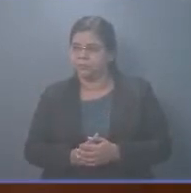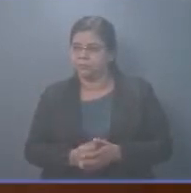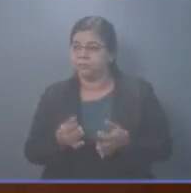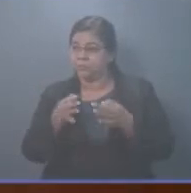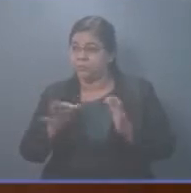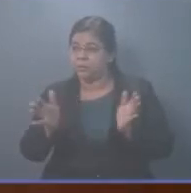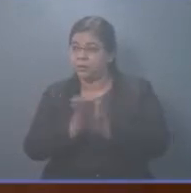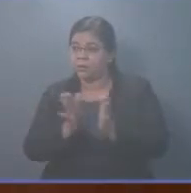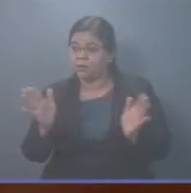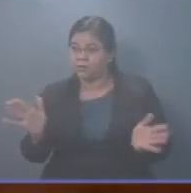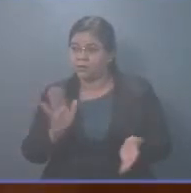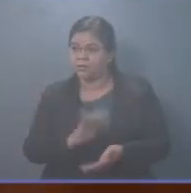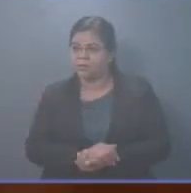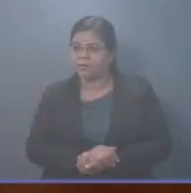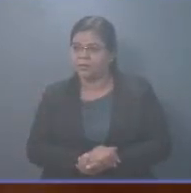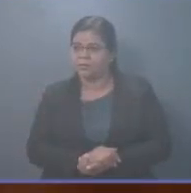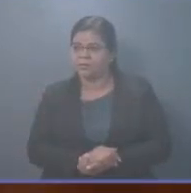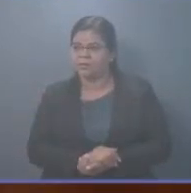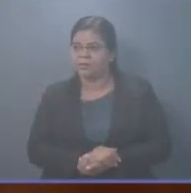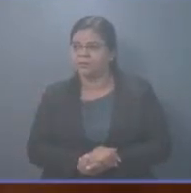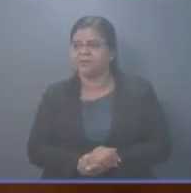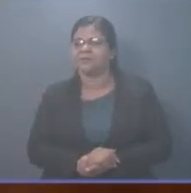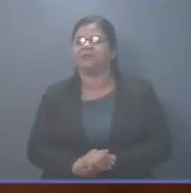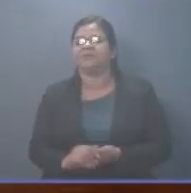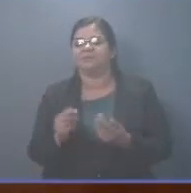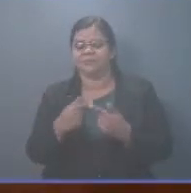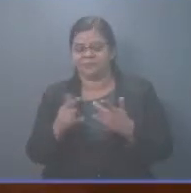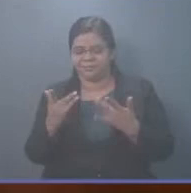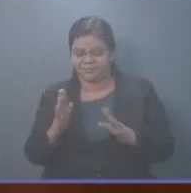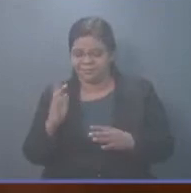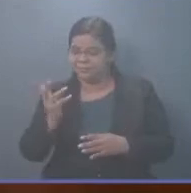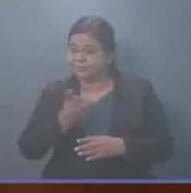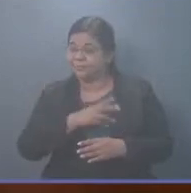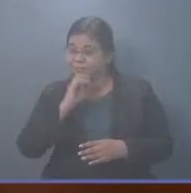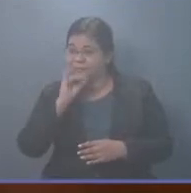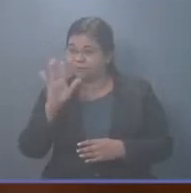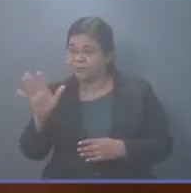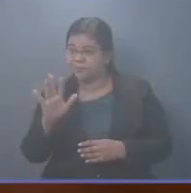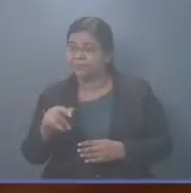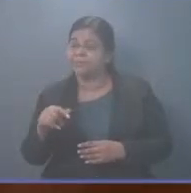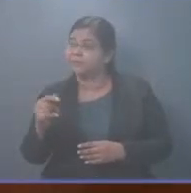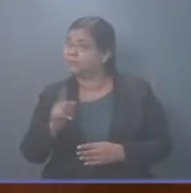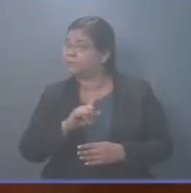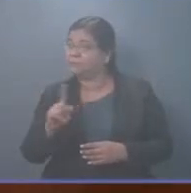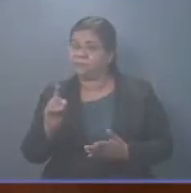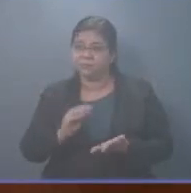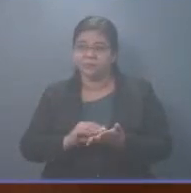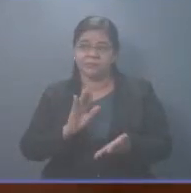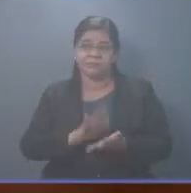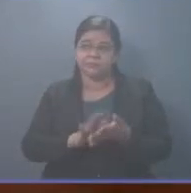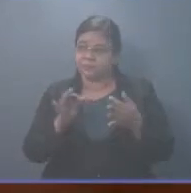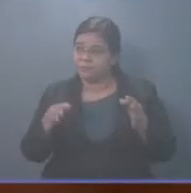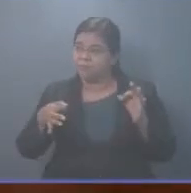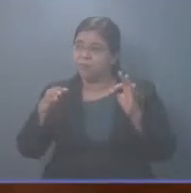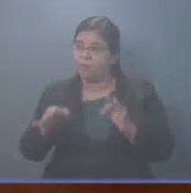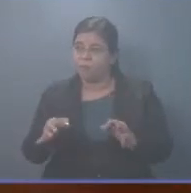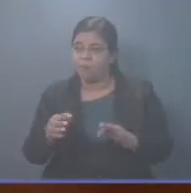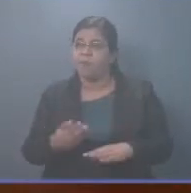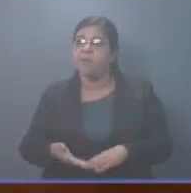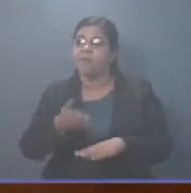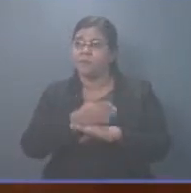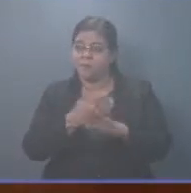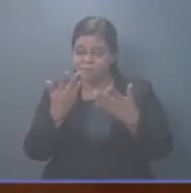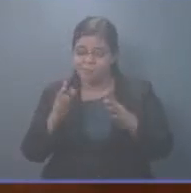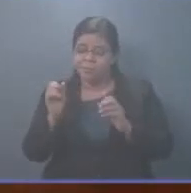final. Esto en función de que manifiestan de que no se estableció la forma en la que se van